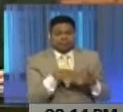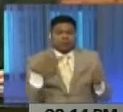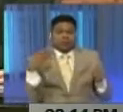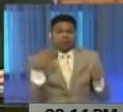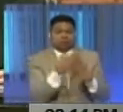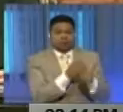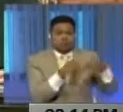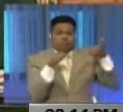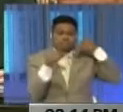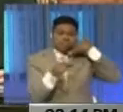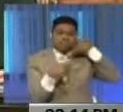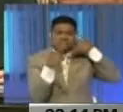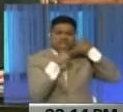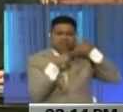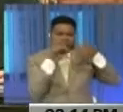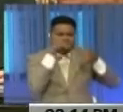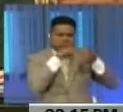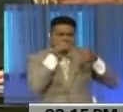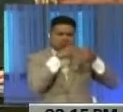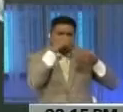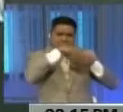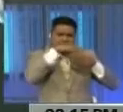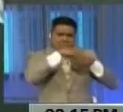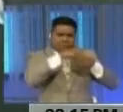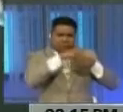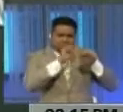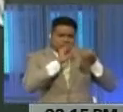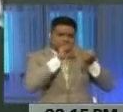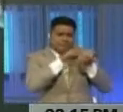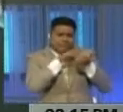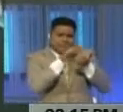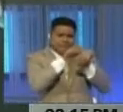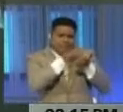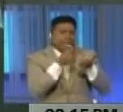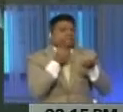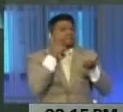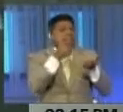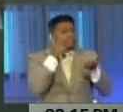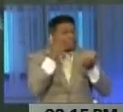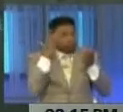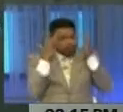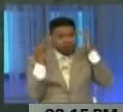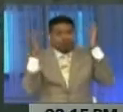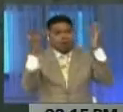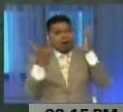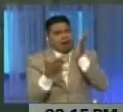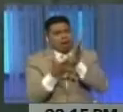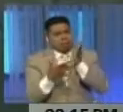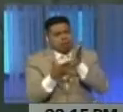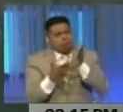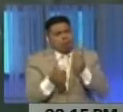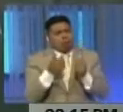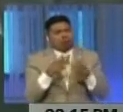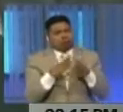Rodolfo, hoy alcalde de un importante